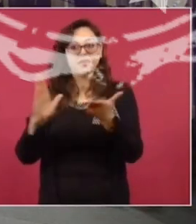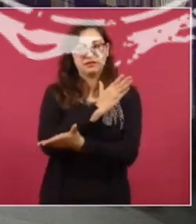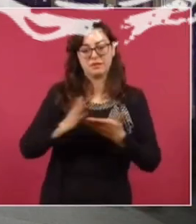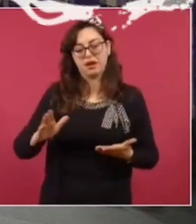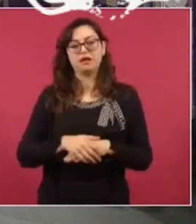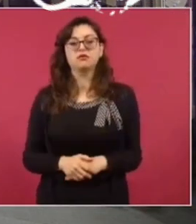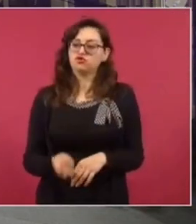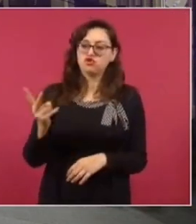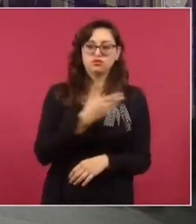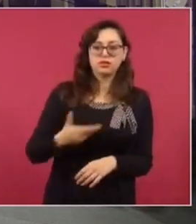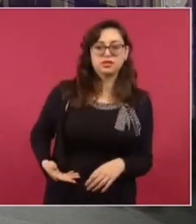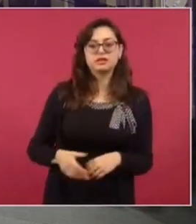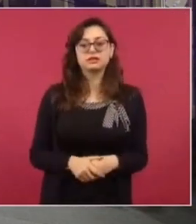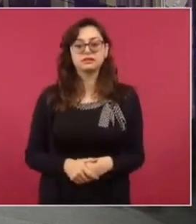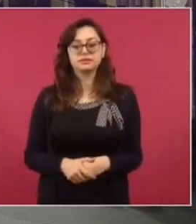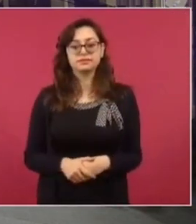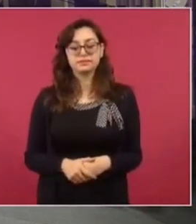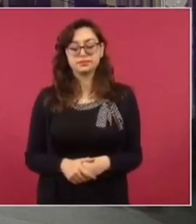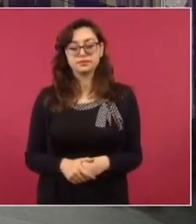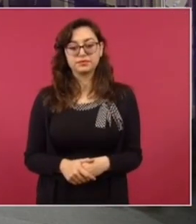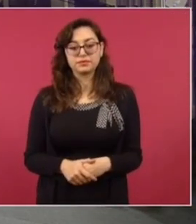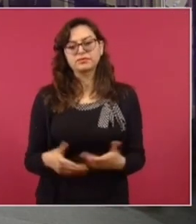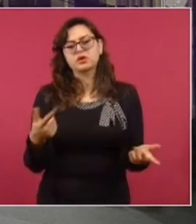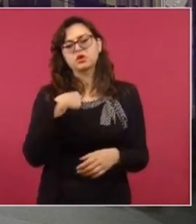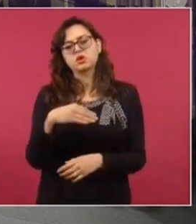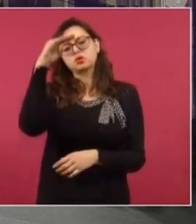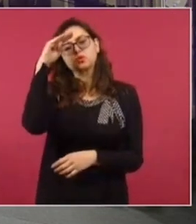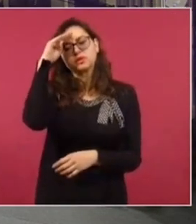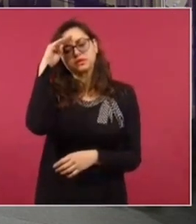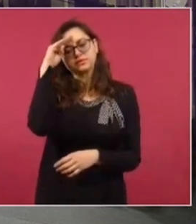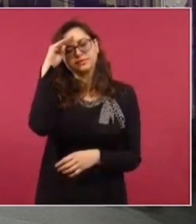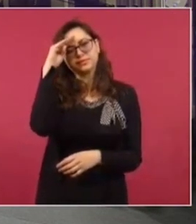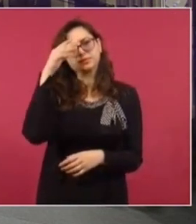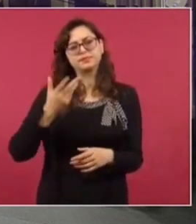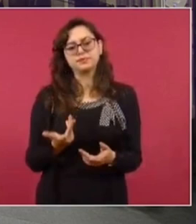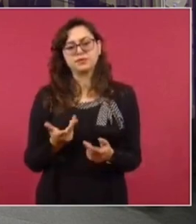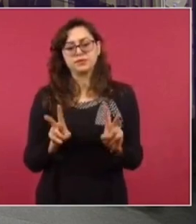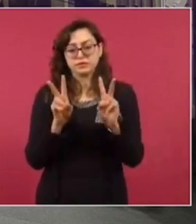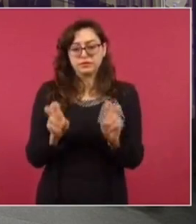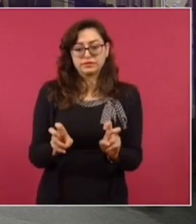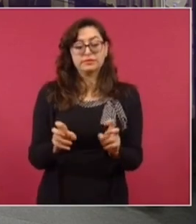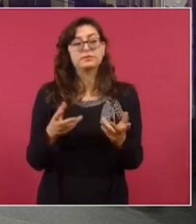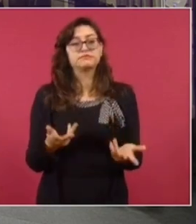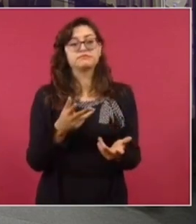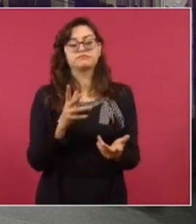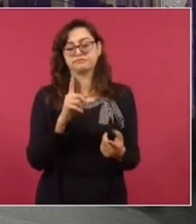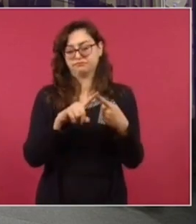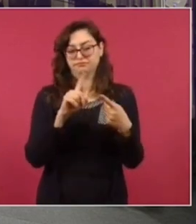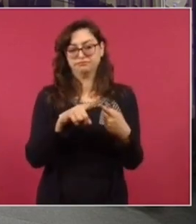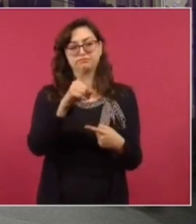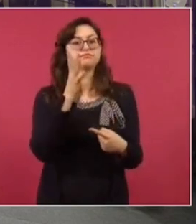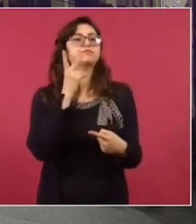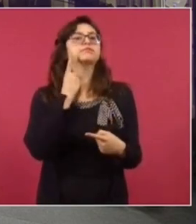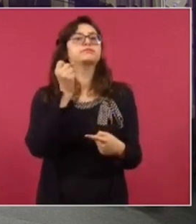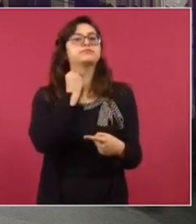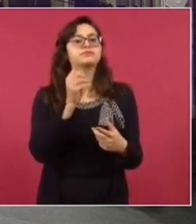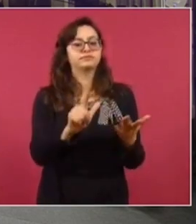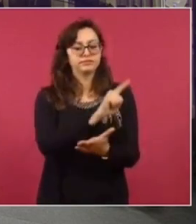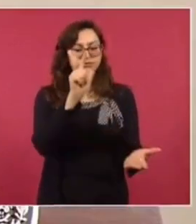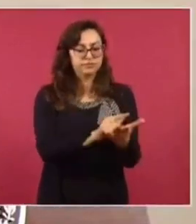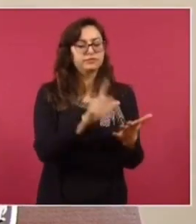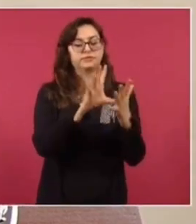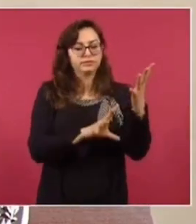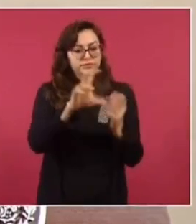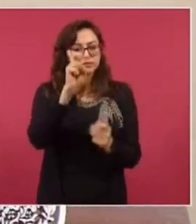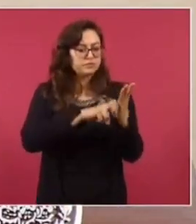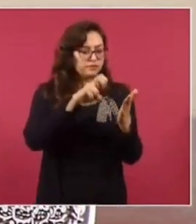Yo diría que el que se aprueben iniciativas en el Poder Legislativo o que haya reformas a la Constitución,